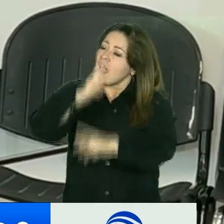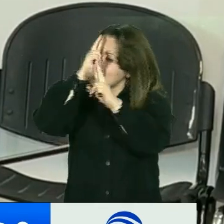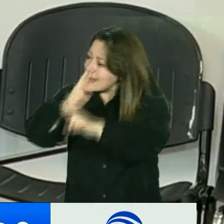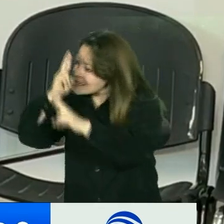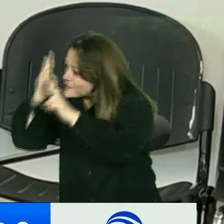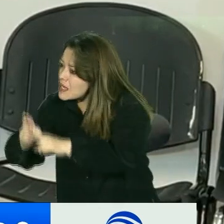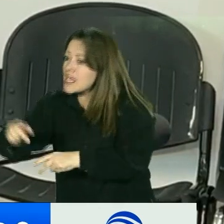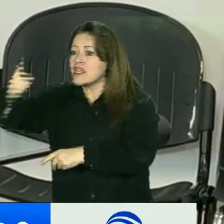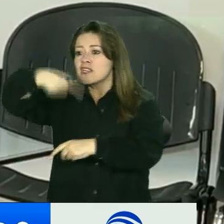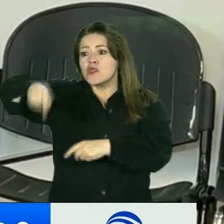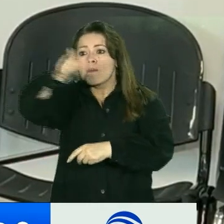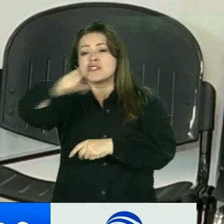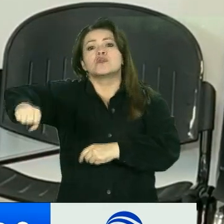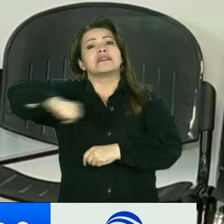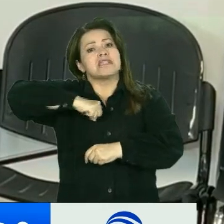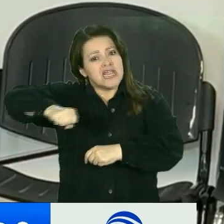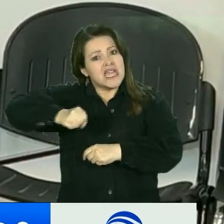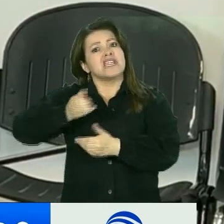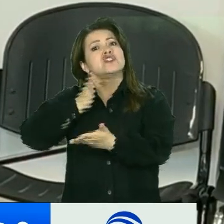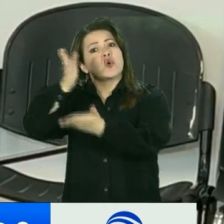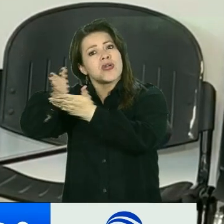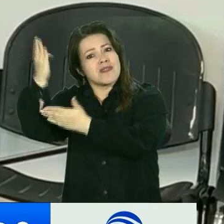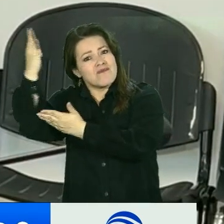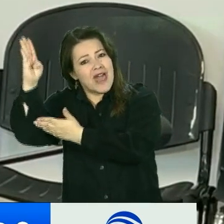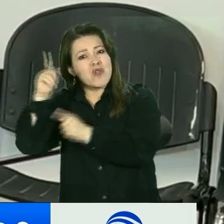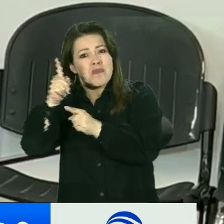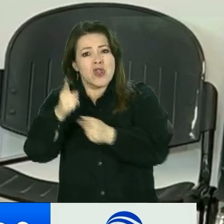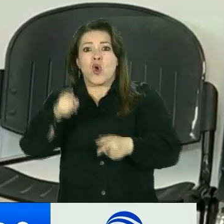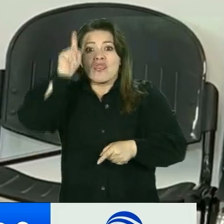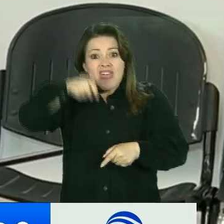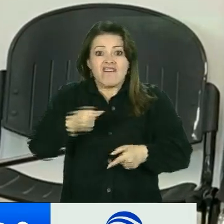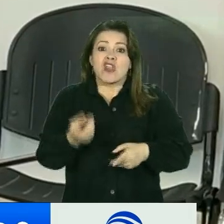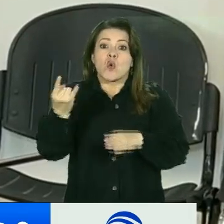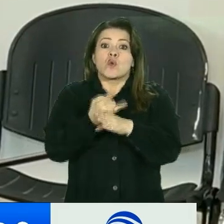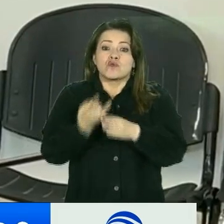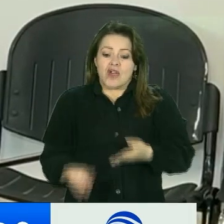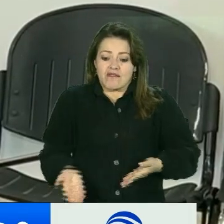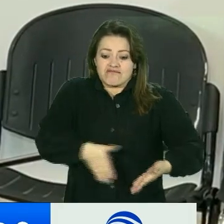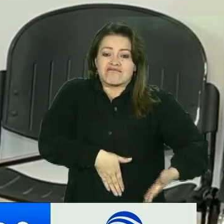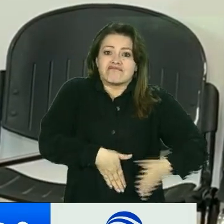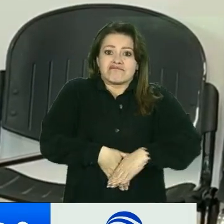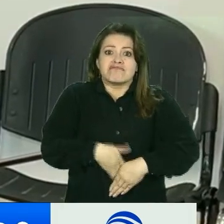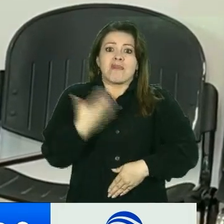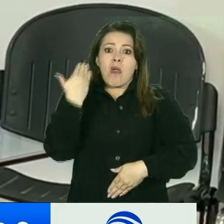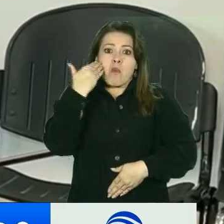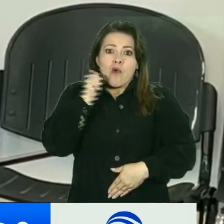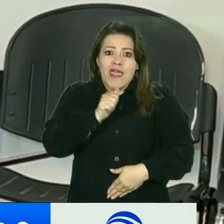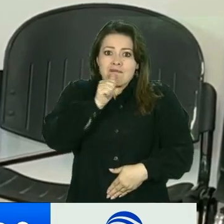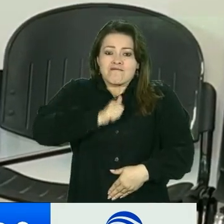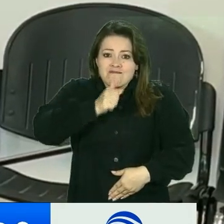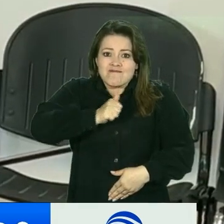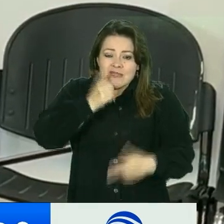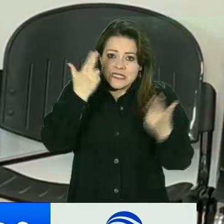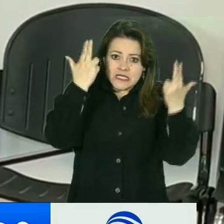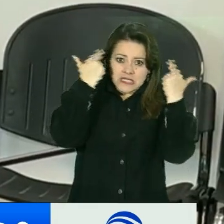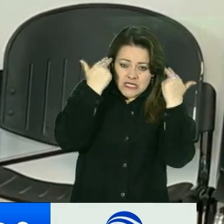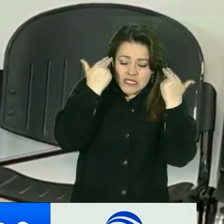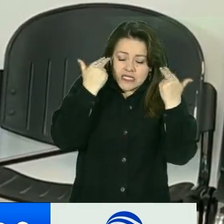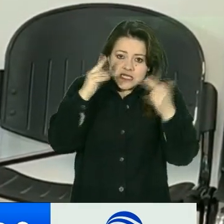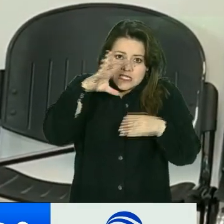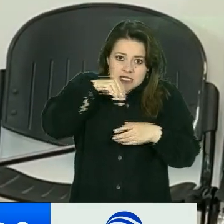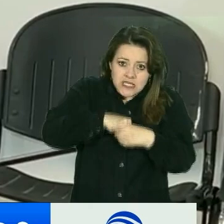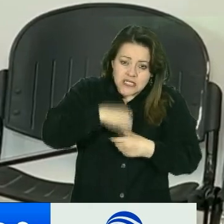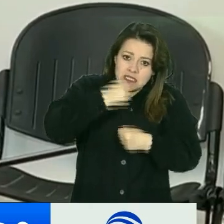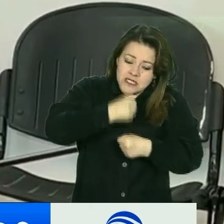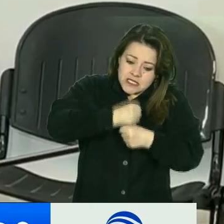son exabruptos que se presentan en la cotidianidad de muchas mujeres que hoy laboran en los campos de Colombia y también en